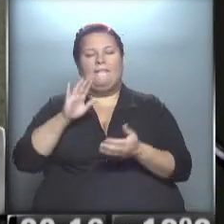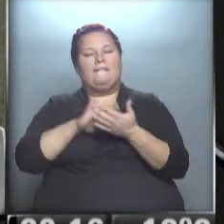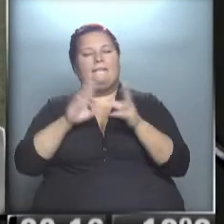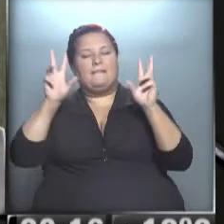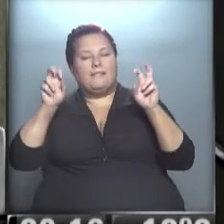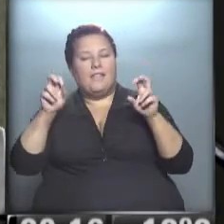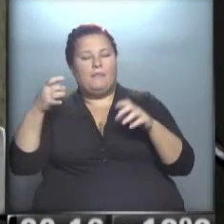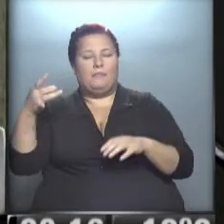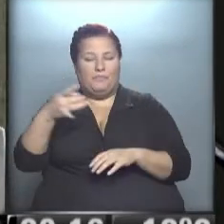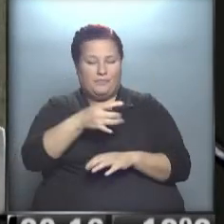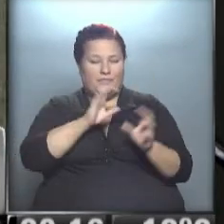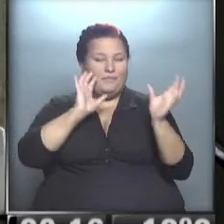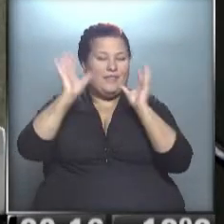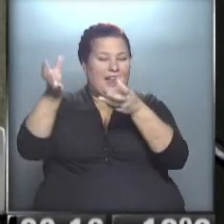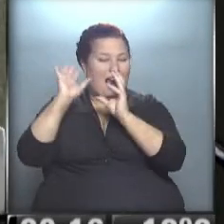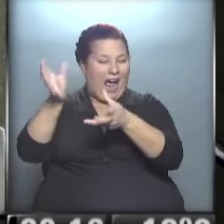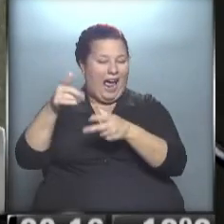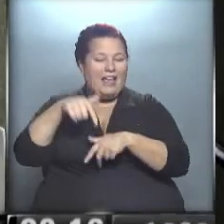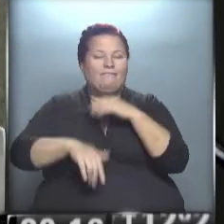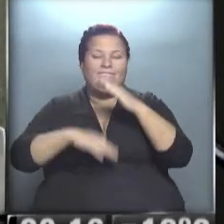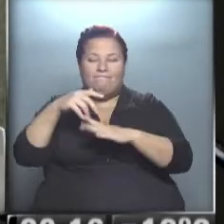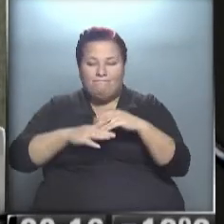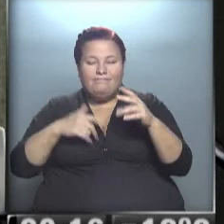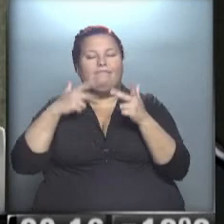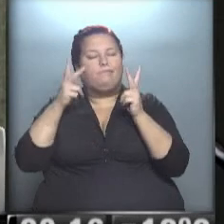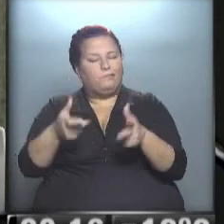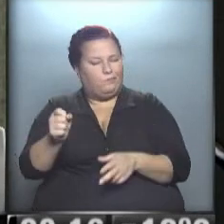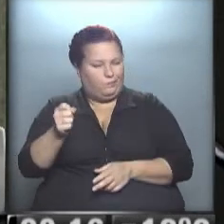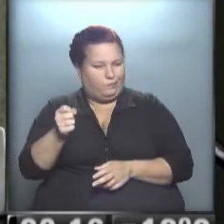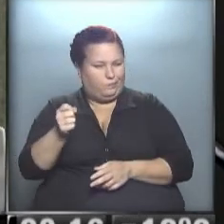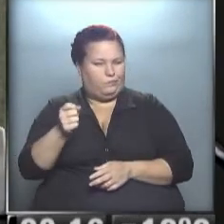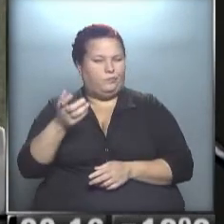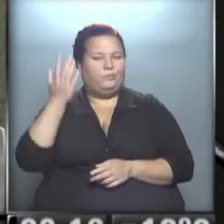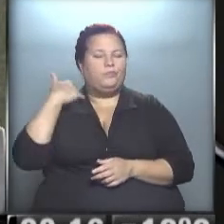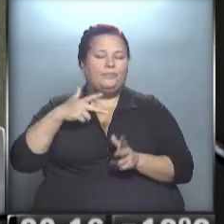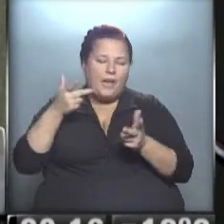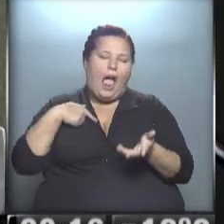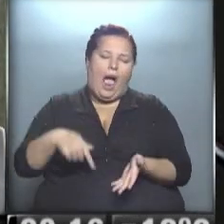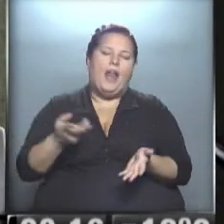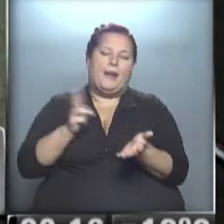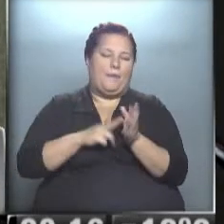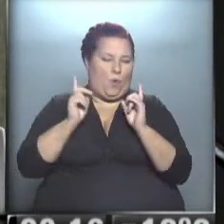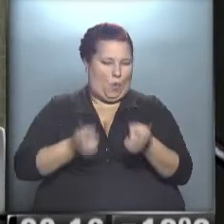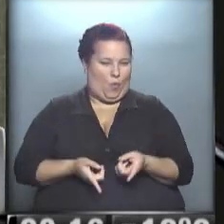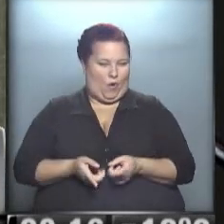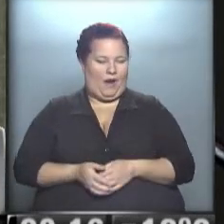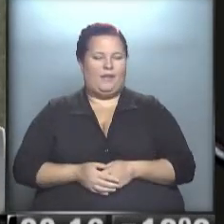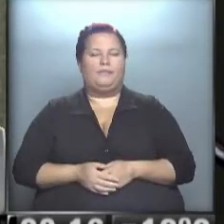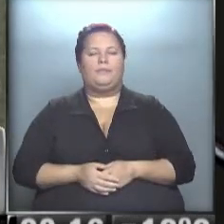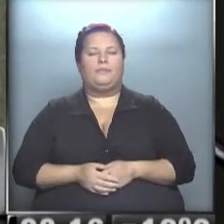vista del transporte de cargas esta es una obra yo ya lo dije anteriormente pero lo vuelvo a repetir para